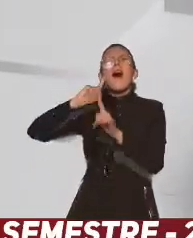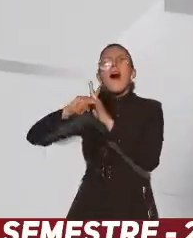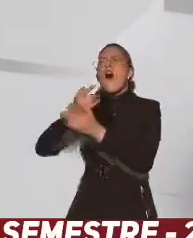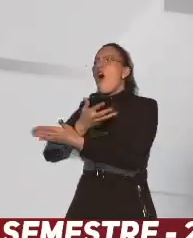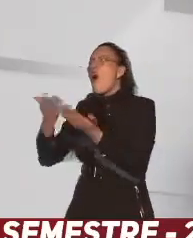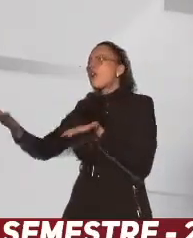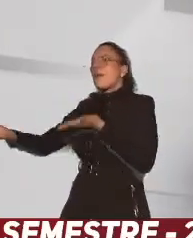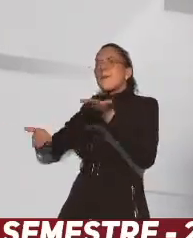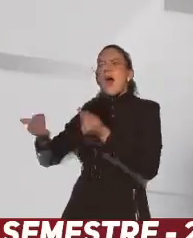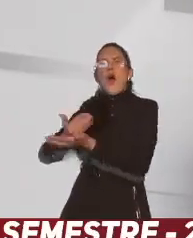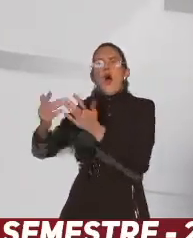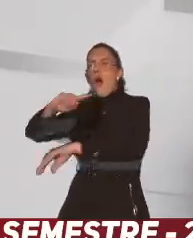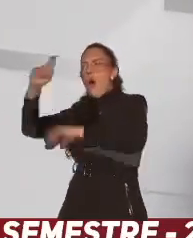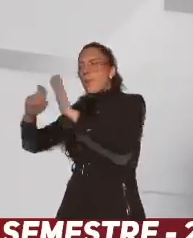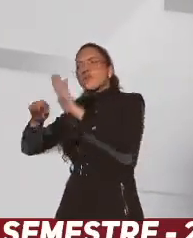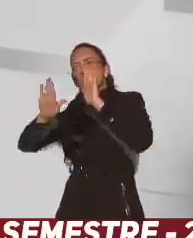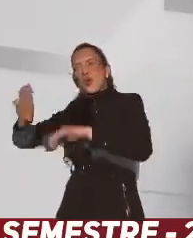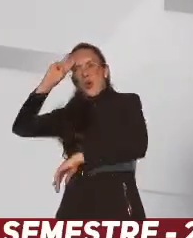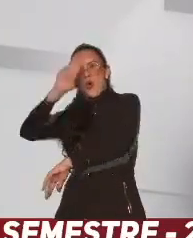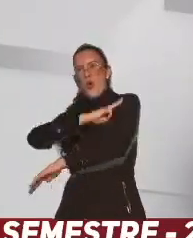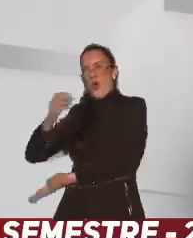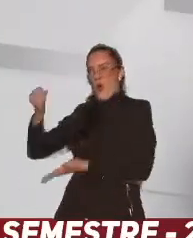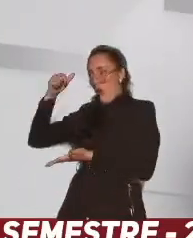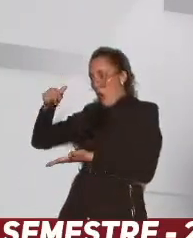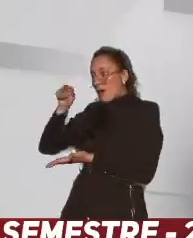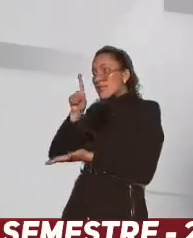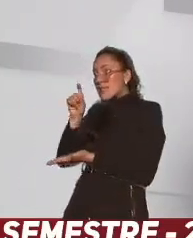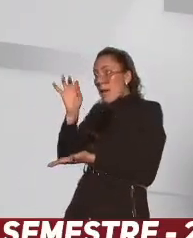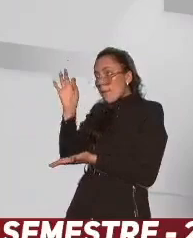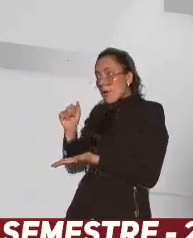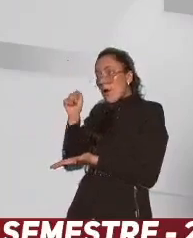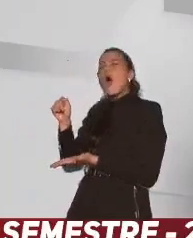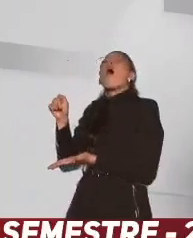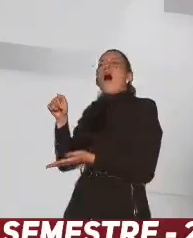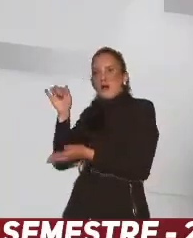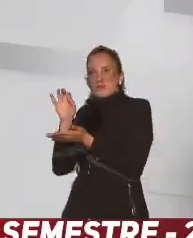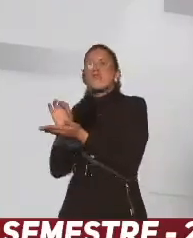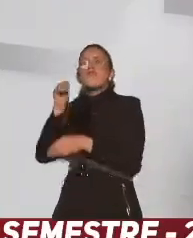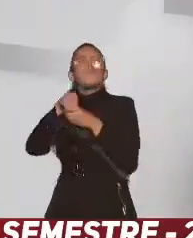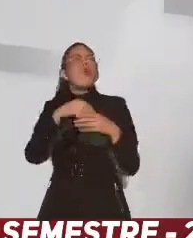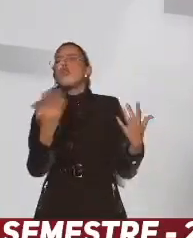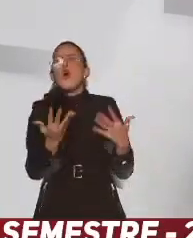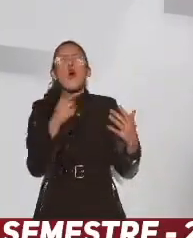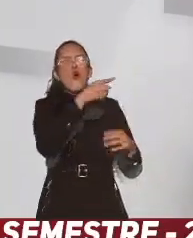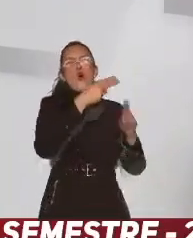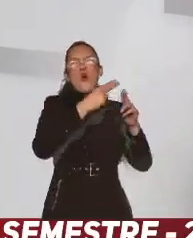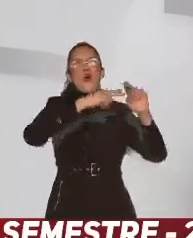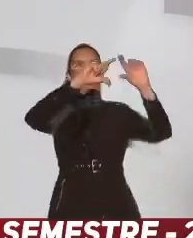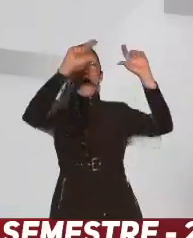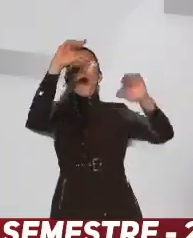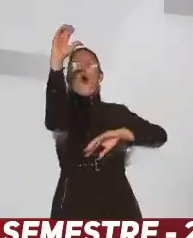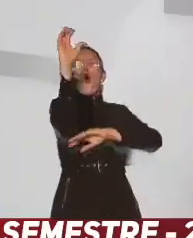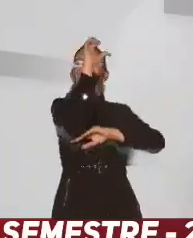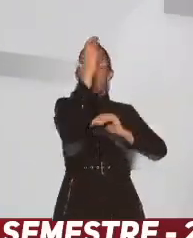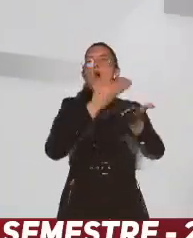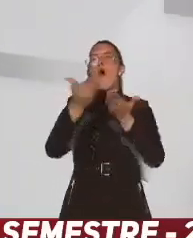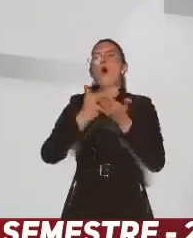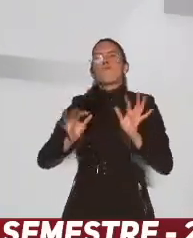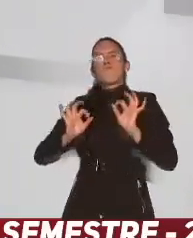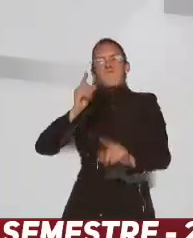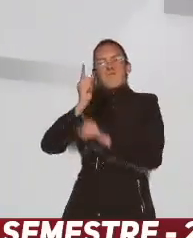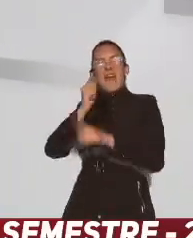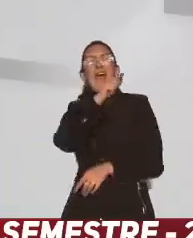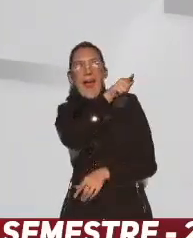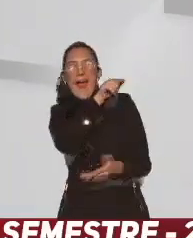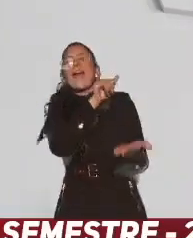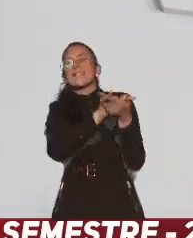del Ejército Nacional se contrataron por Colombia Compra Eficiente. Con esta gestión de la Jefatura de Estado Mayor Generador